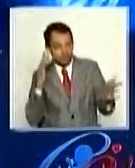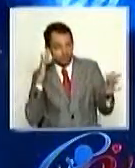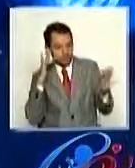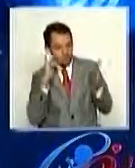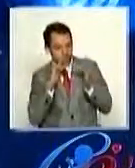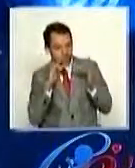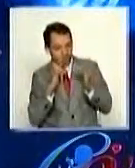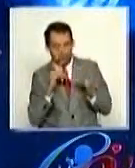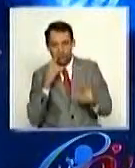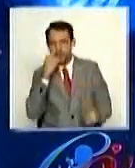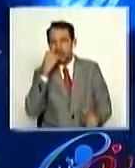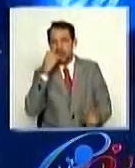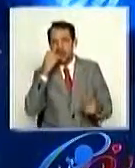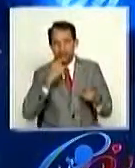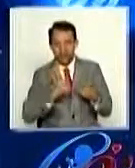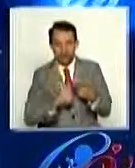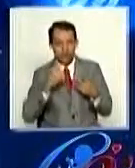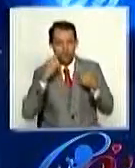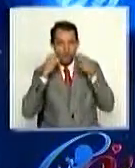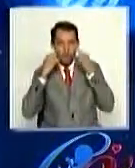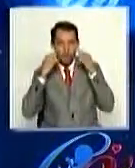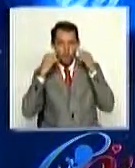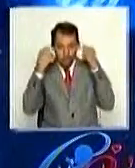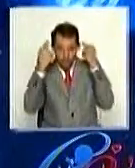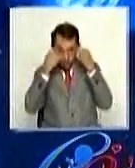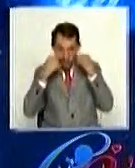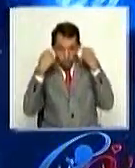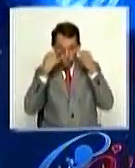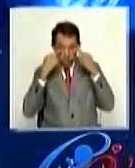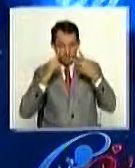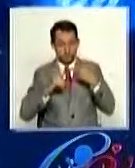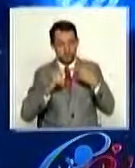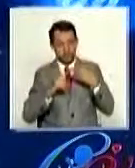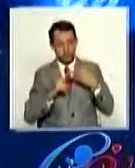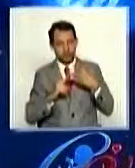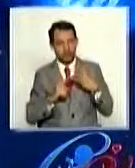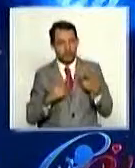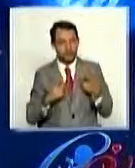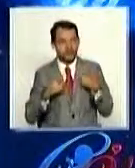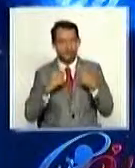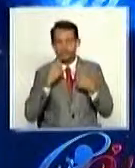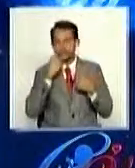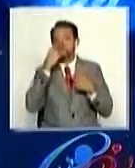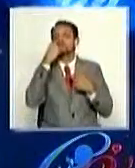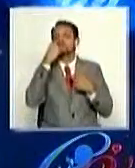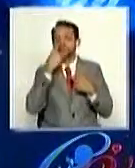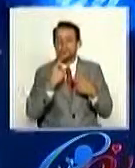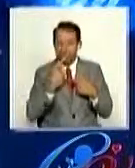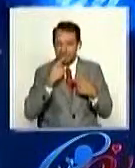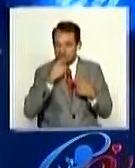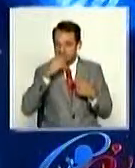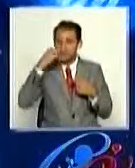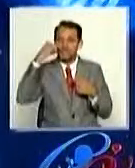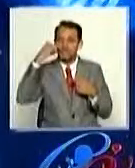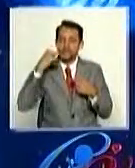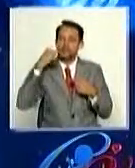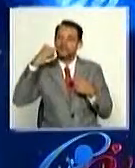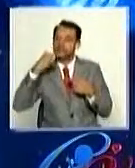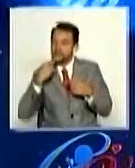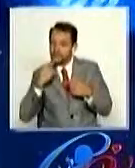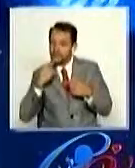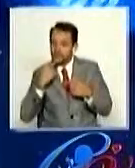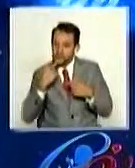la nariz, los ojos, vemos el maxilar superior y podemos hacer